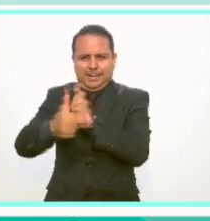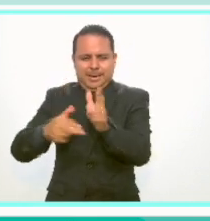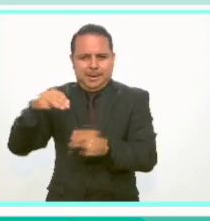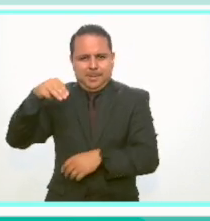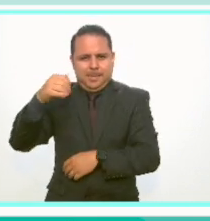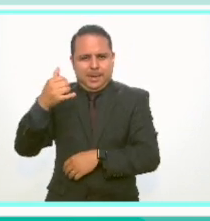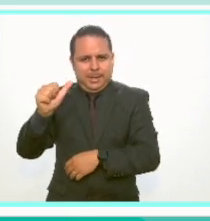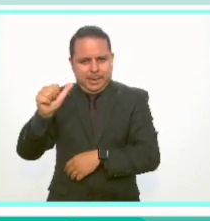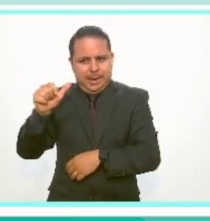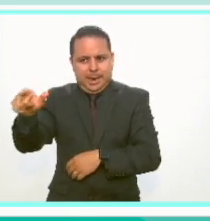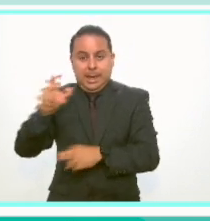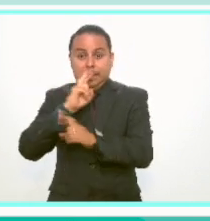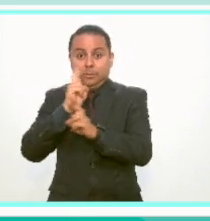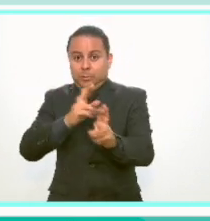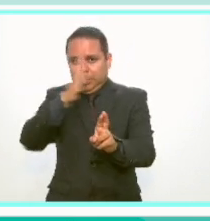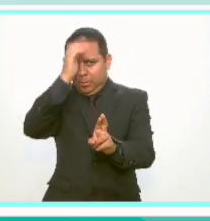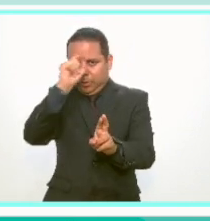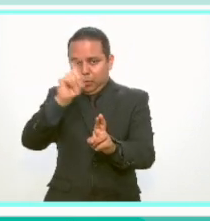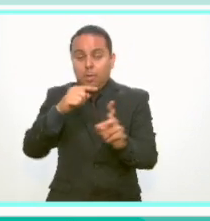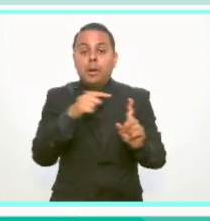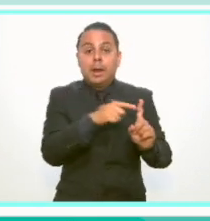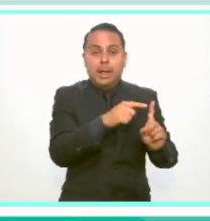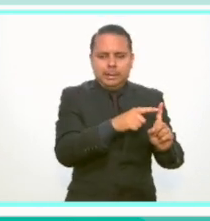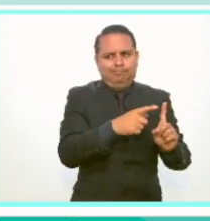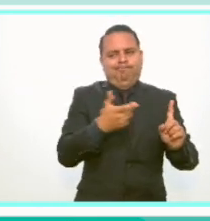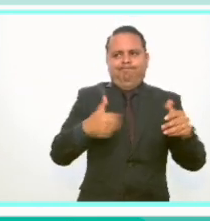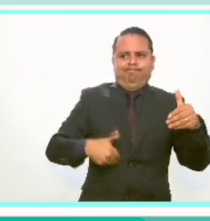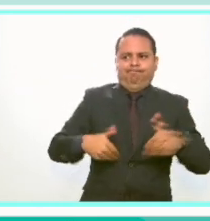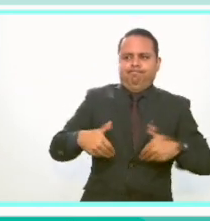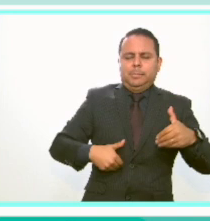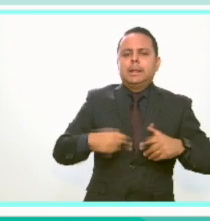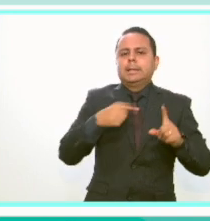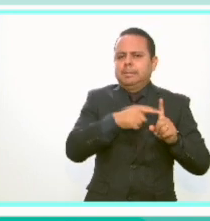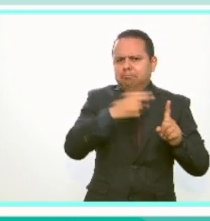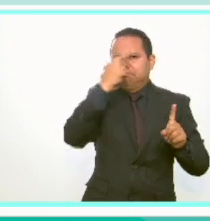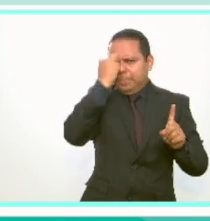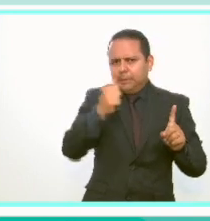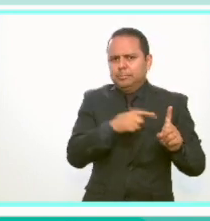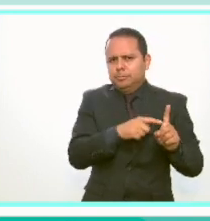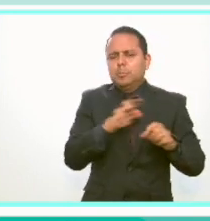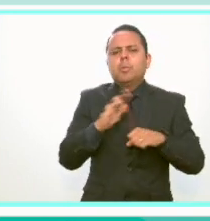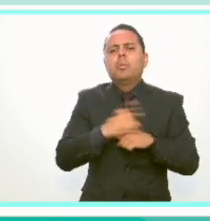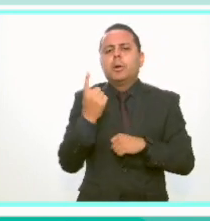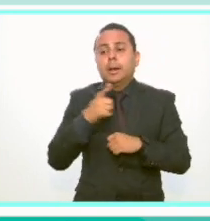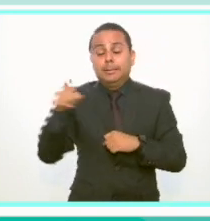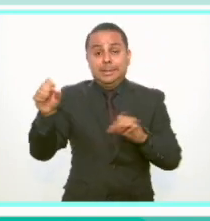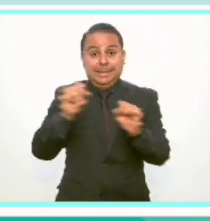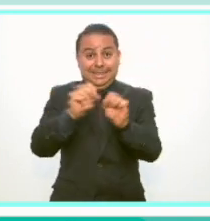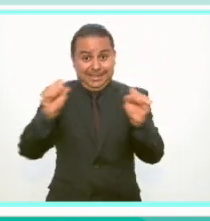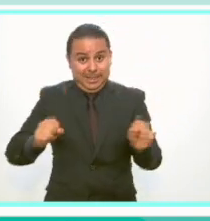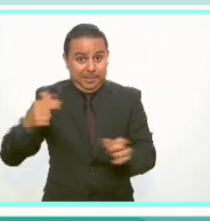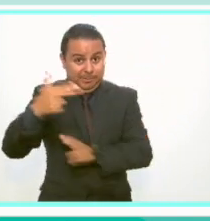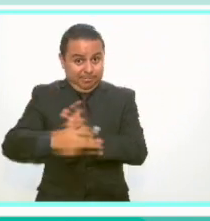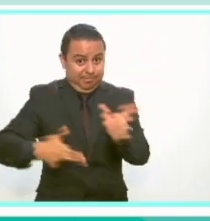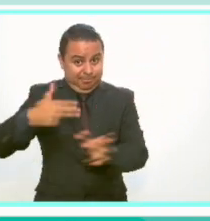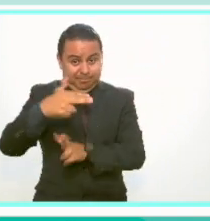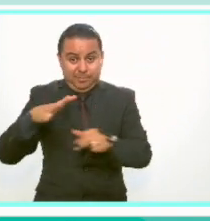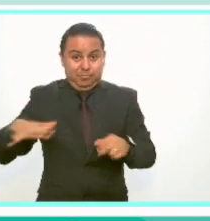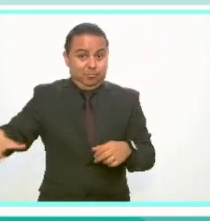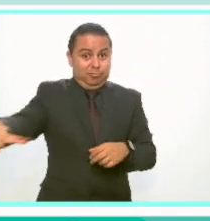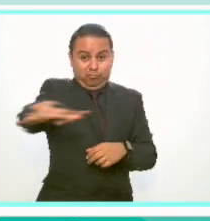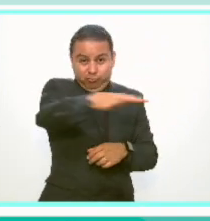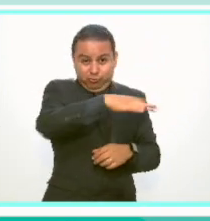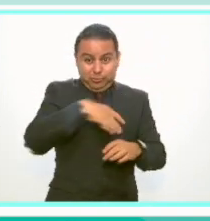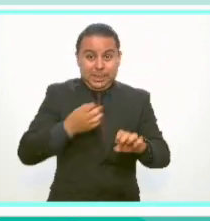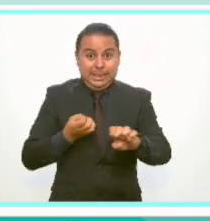es fundado por las siguientes razones. Uno, si bien el sistema ferroviario es una de las áreas prioritarias del